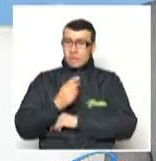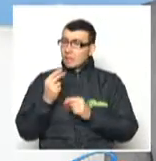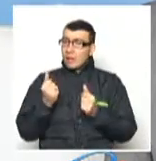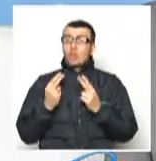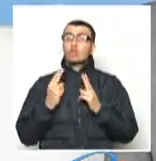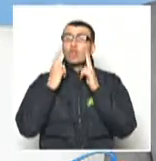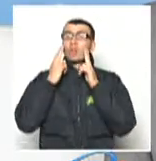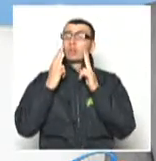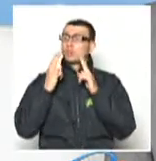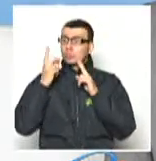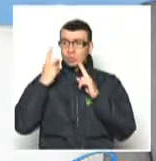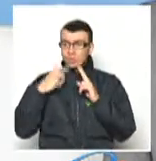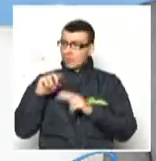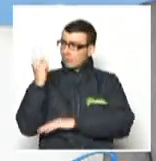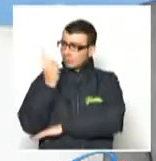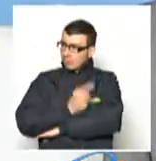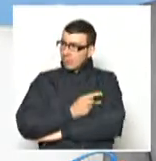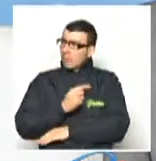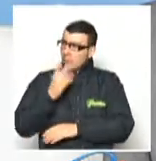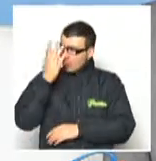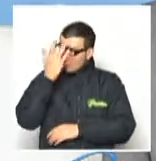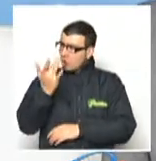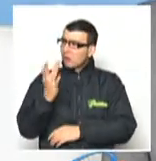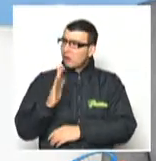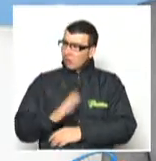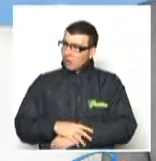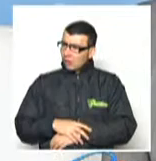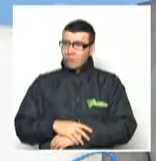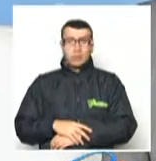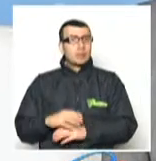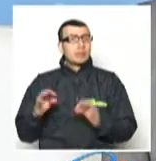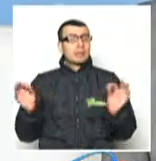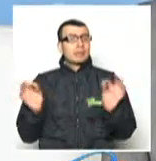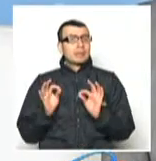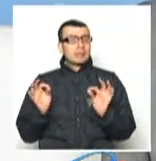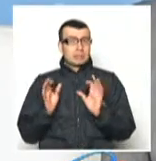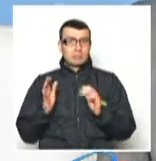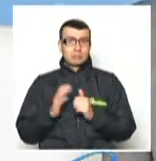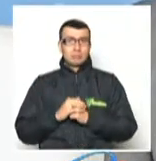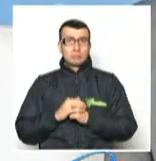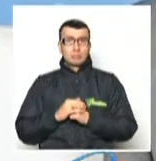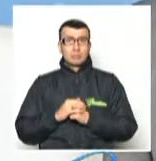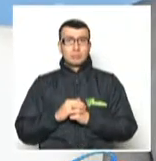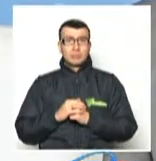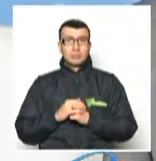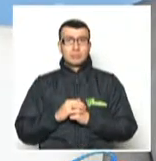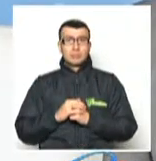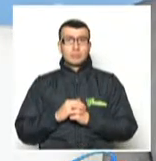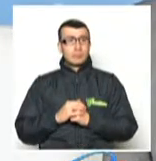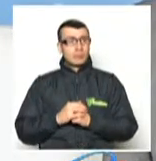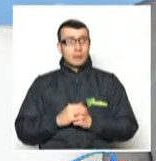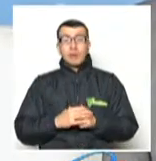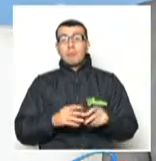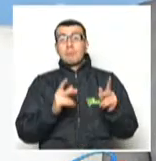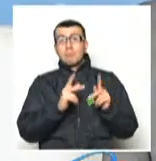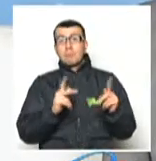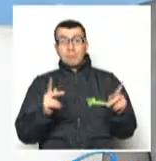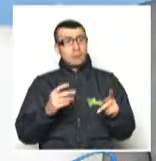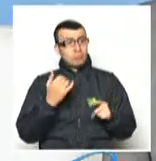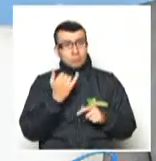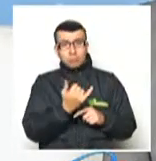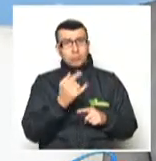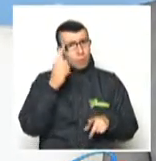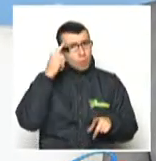de vender dientes en un solo día? Hombre, la cosa era muy sencilla. Los pacientes hoy en día, el